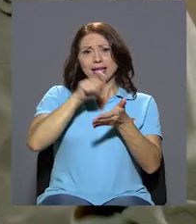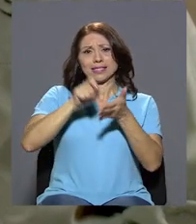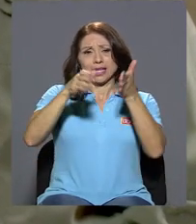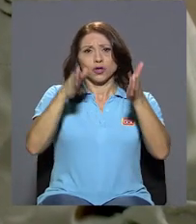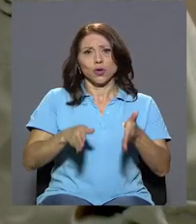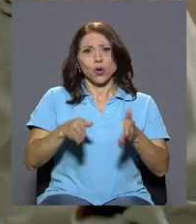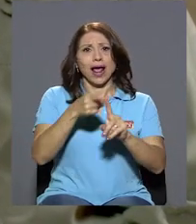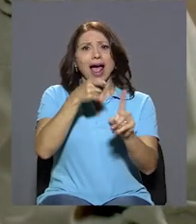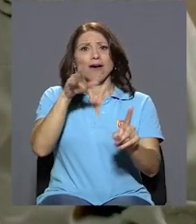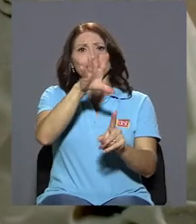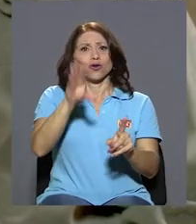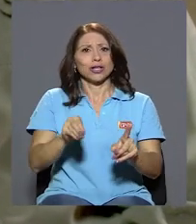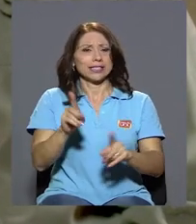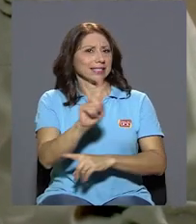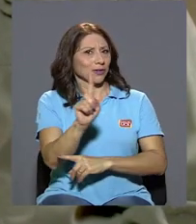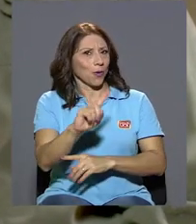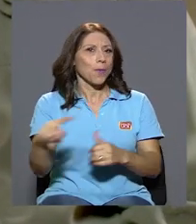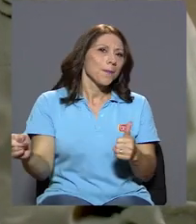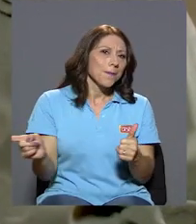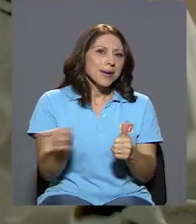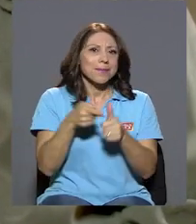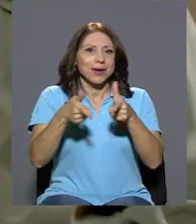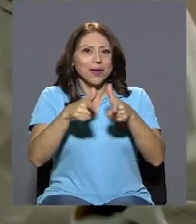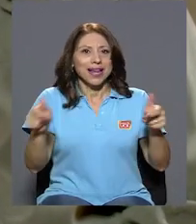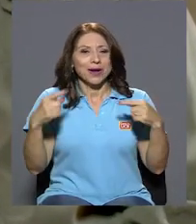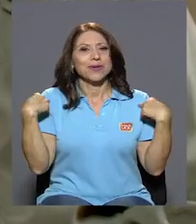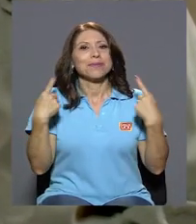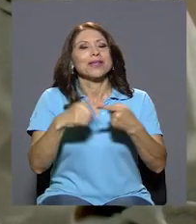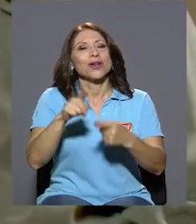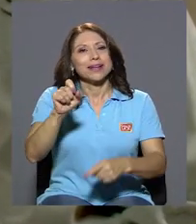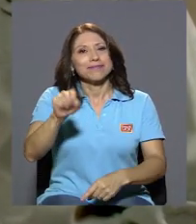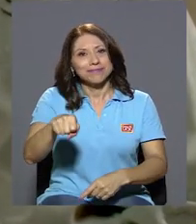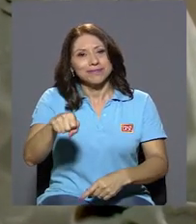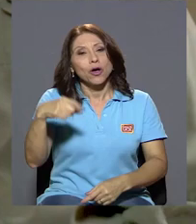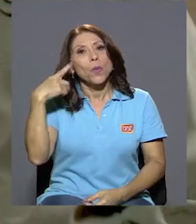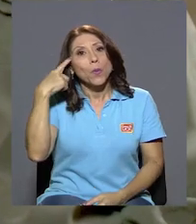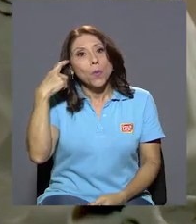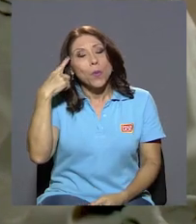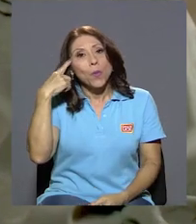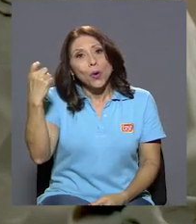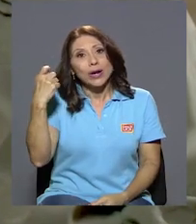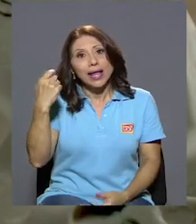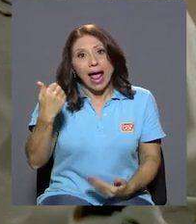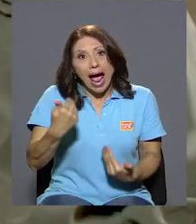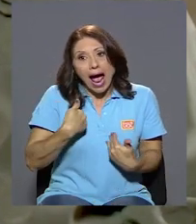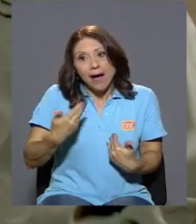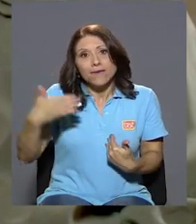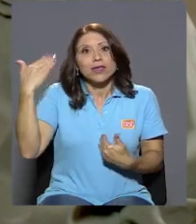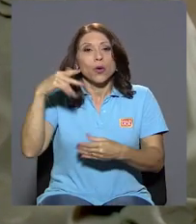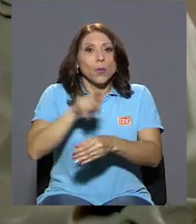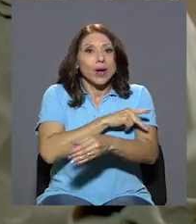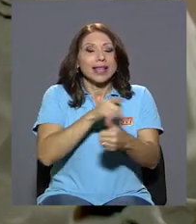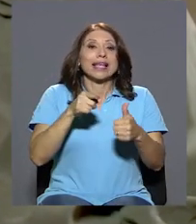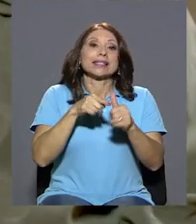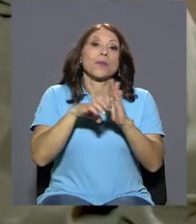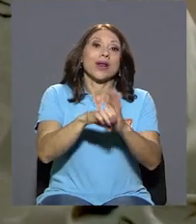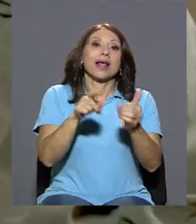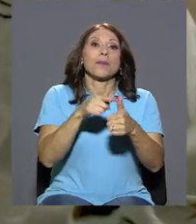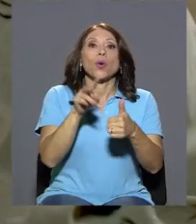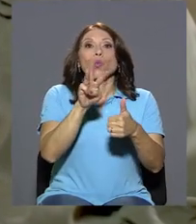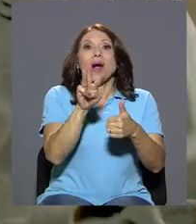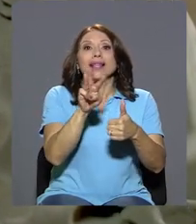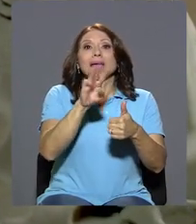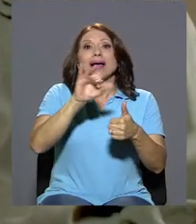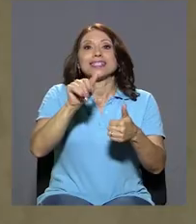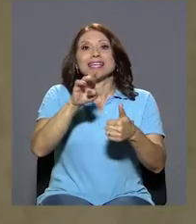afrocostarricenses sino el primero en lengua española porque hay varios poetas o alemán jan son